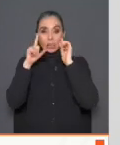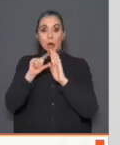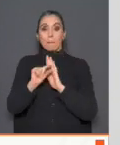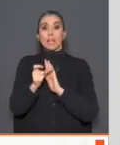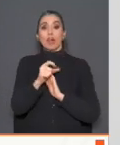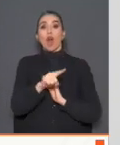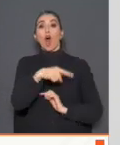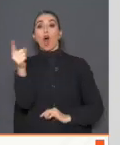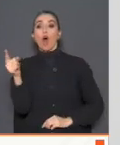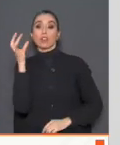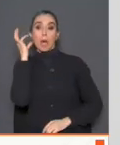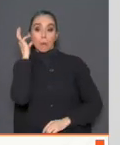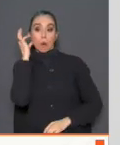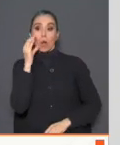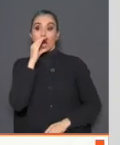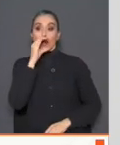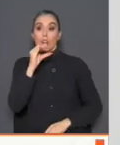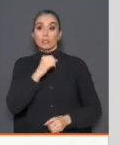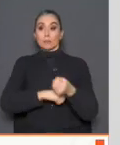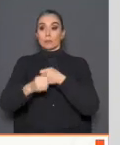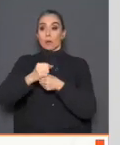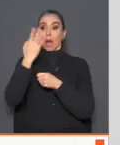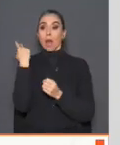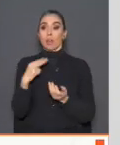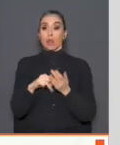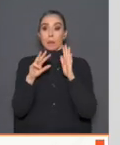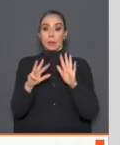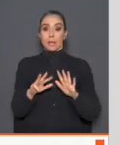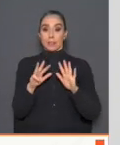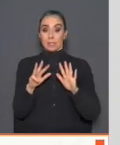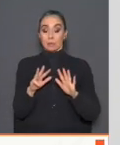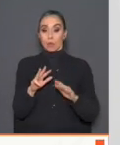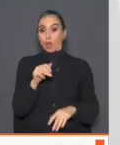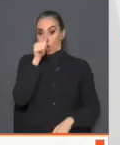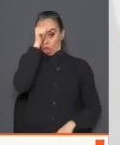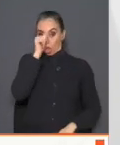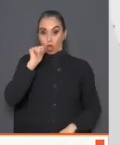otra mujer en Concepción en el año 2019. Este domingo